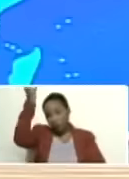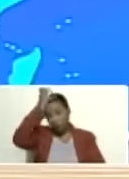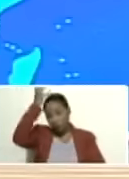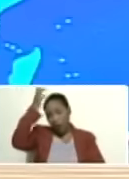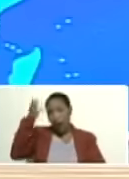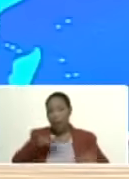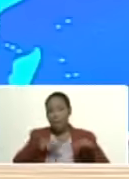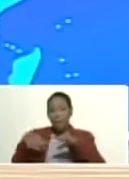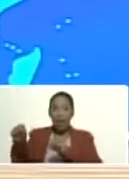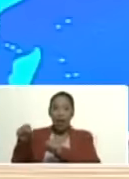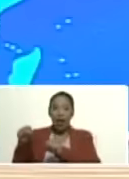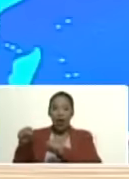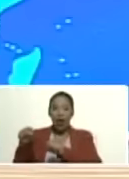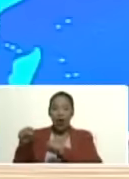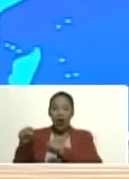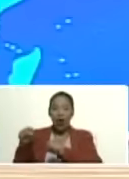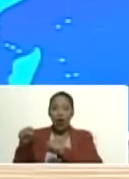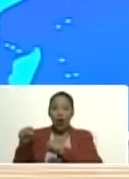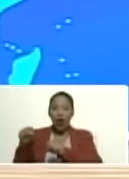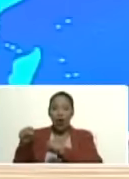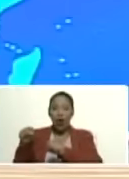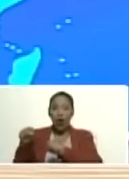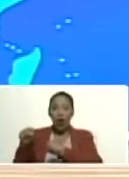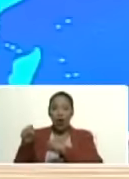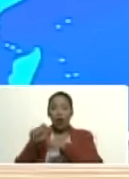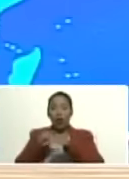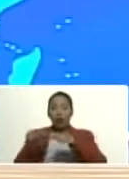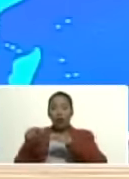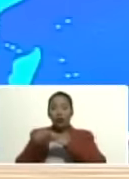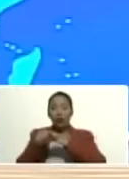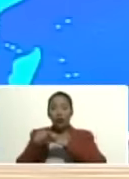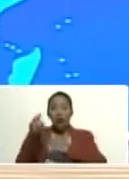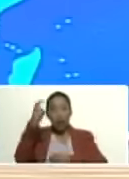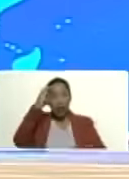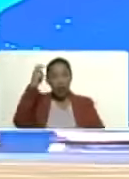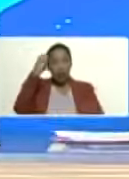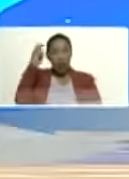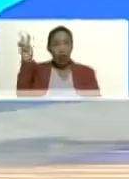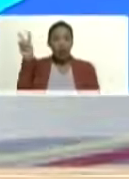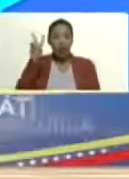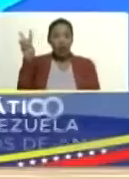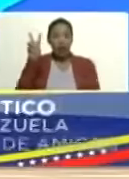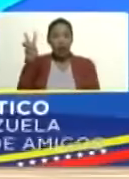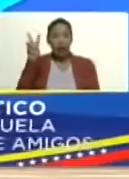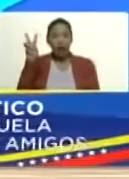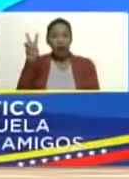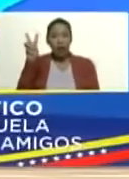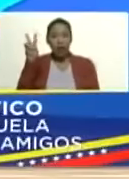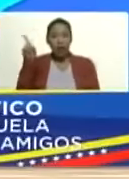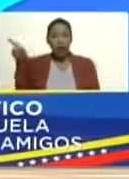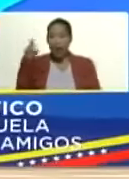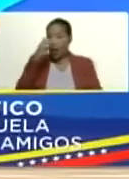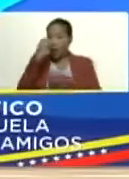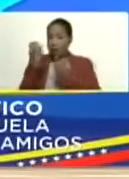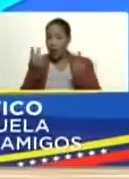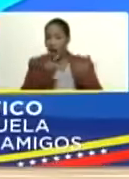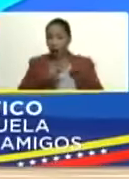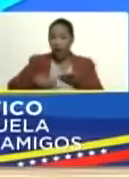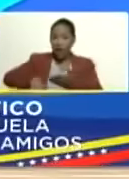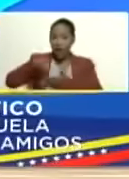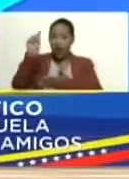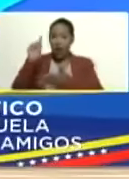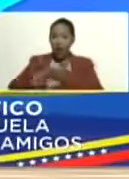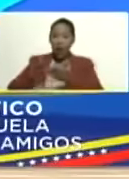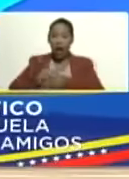Británico a través de su canciller y el canciller de Venezuela, y es invitado para la firma y